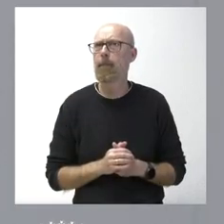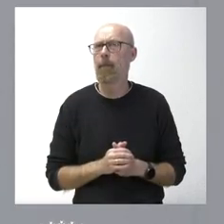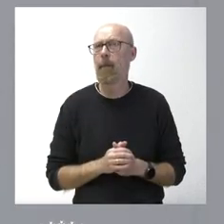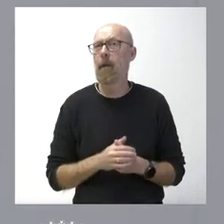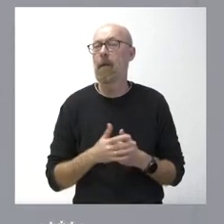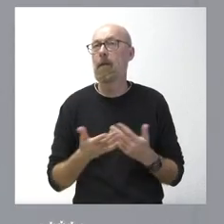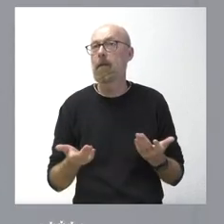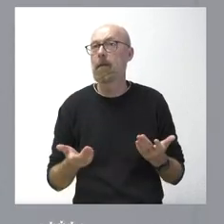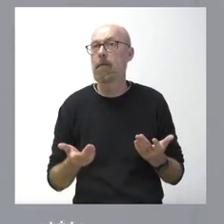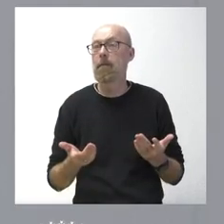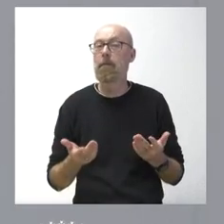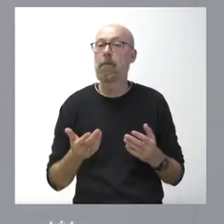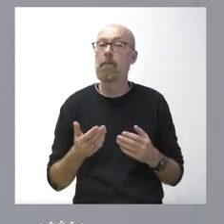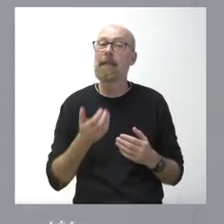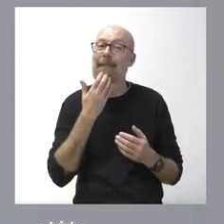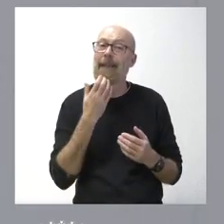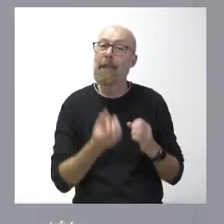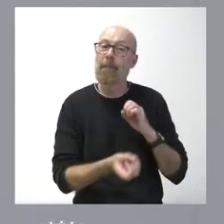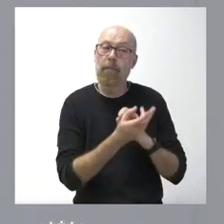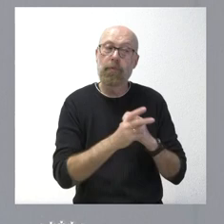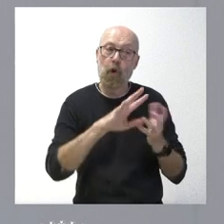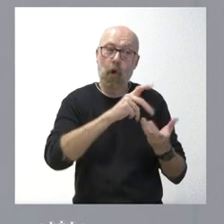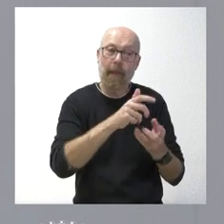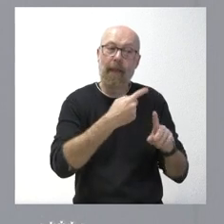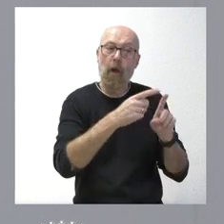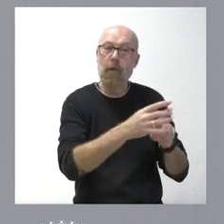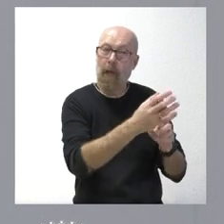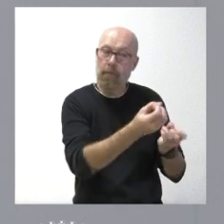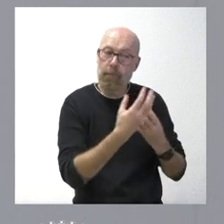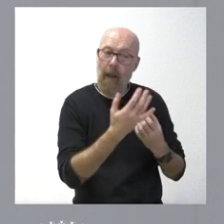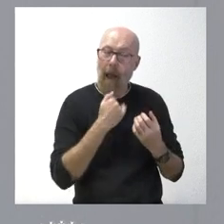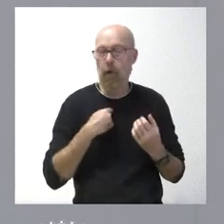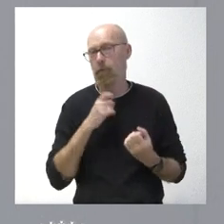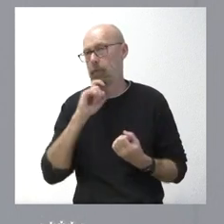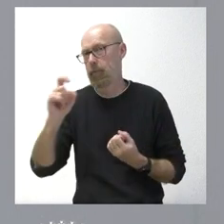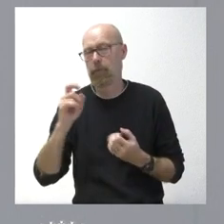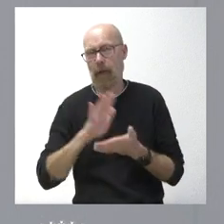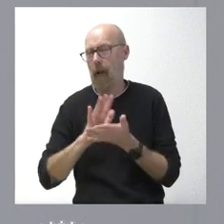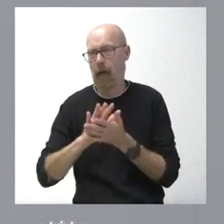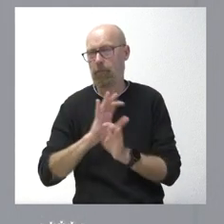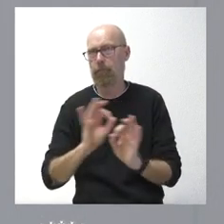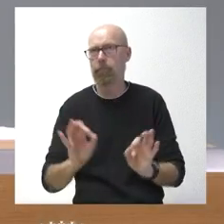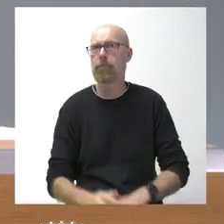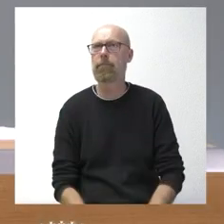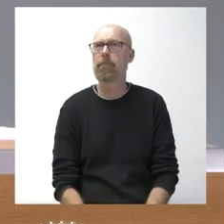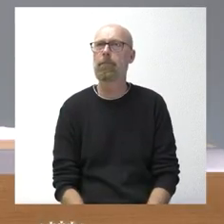de vista Pues cuando tengamos informaciones que ofrecer tengan la seguridad de que se las daremos con total